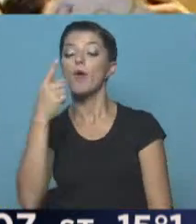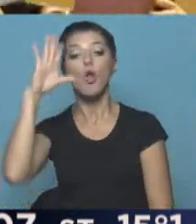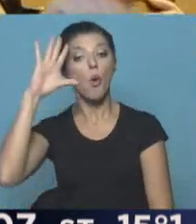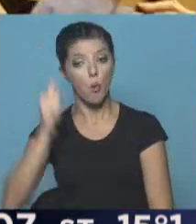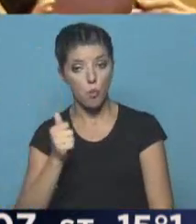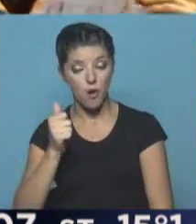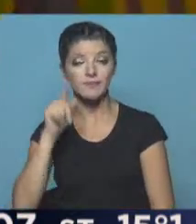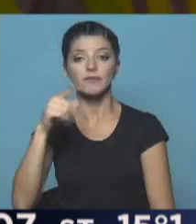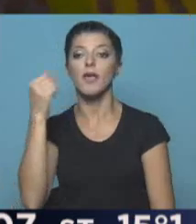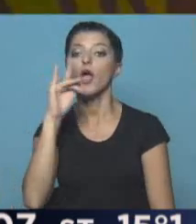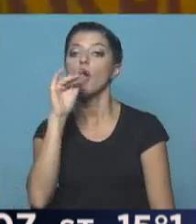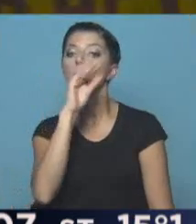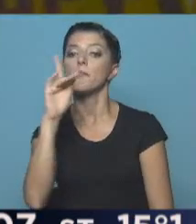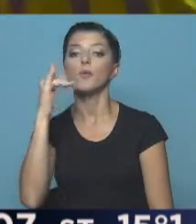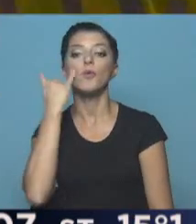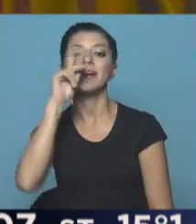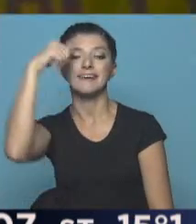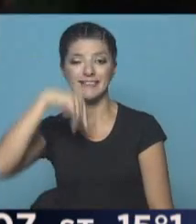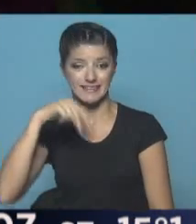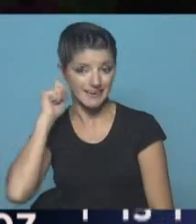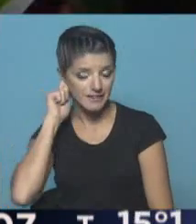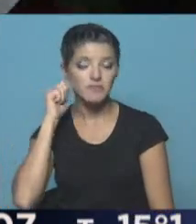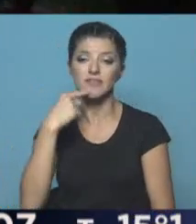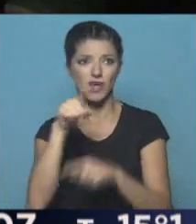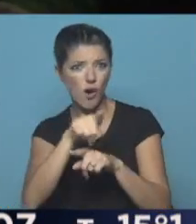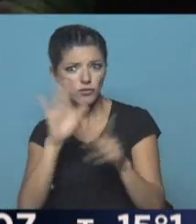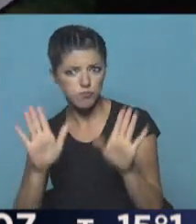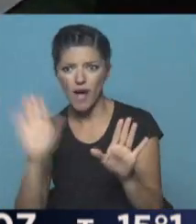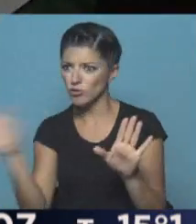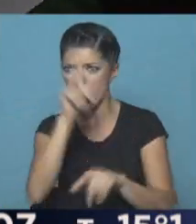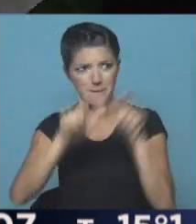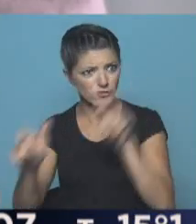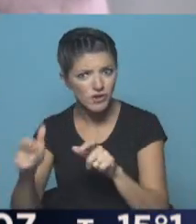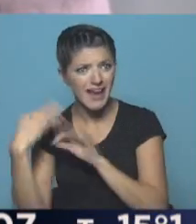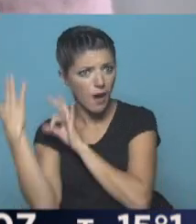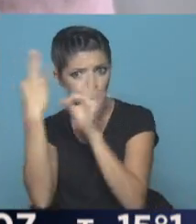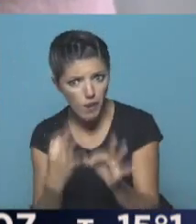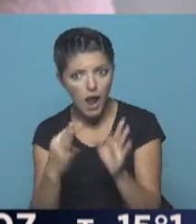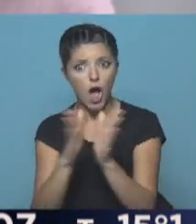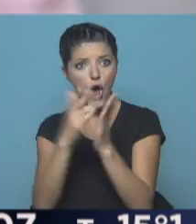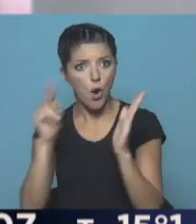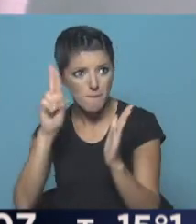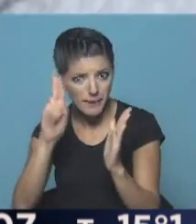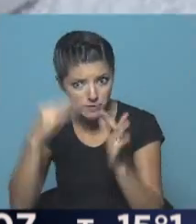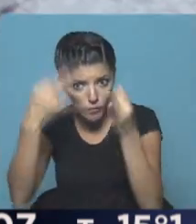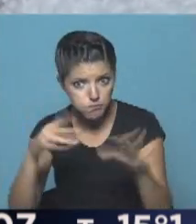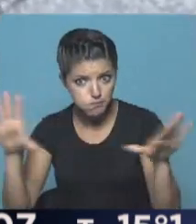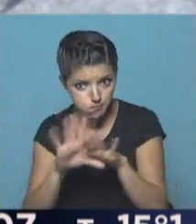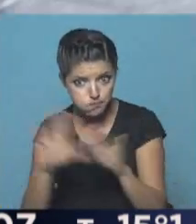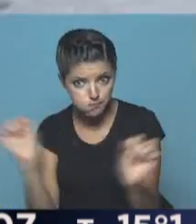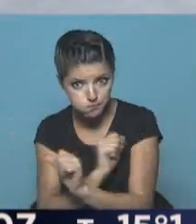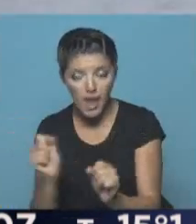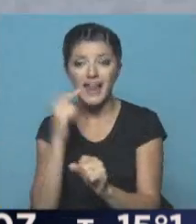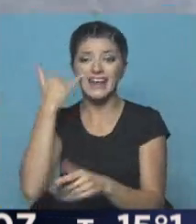de Brooklyn, permitió contener su entrada en vigor y dejaba ingresar a todas las personas que llegaban con visas válidas y que habían quedado